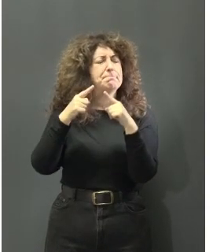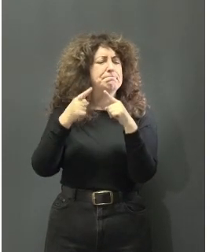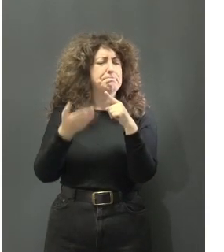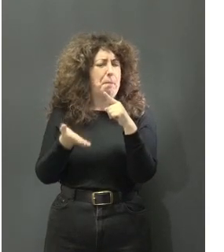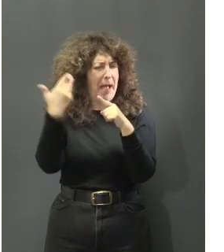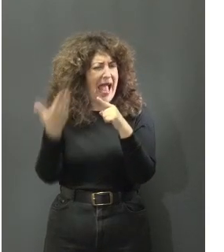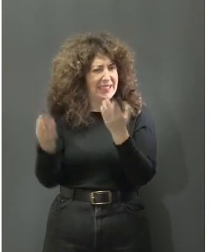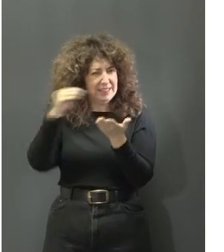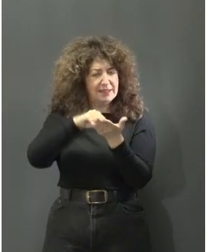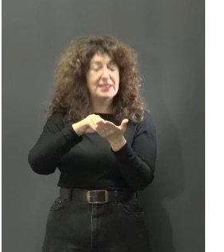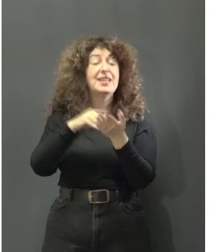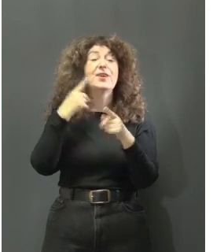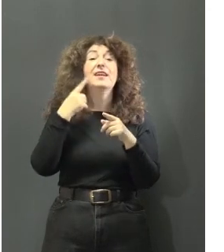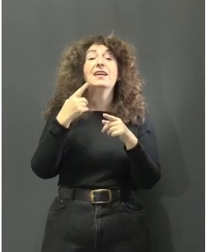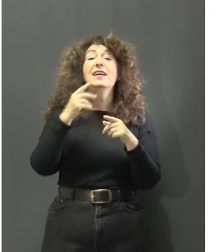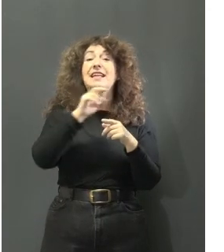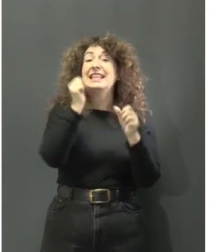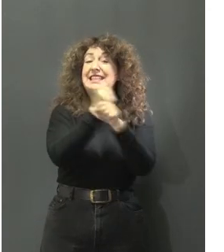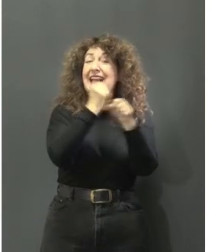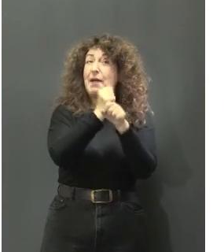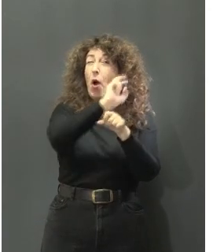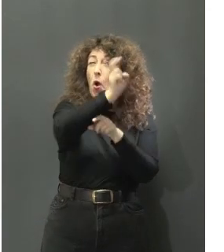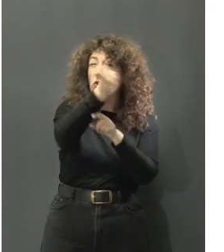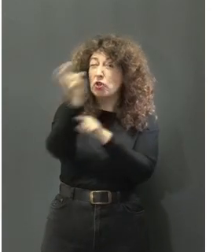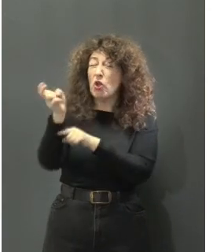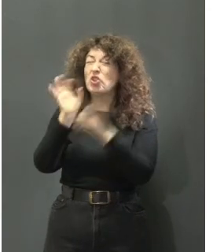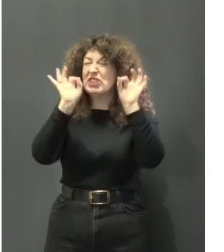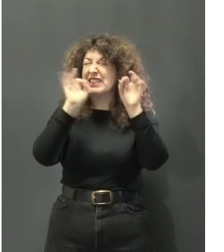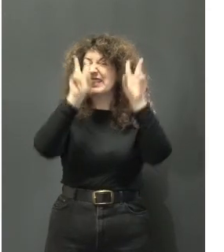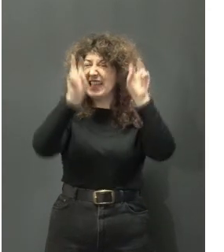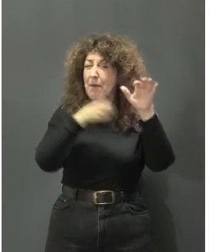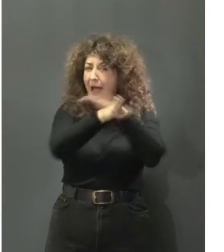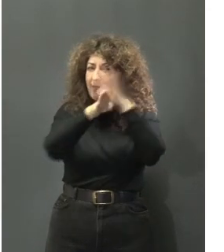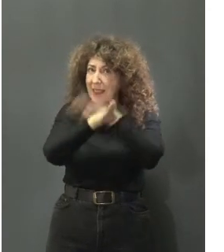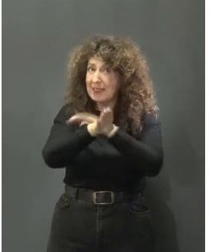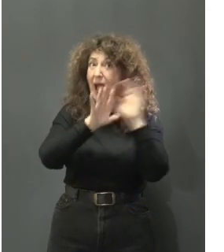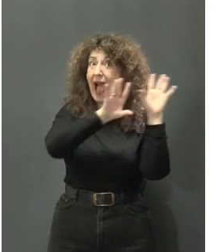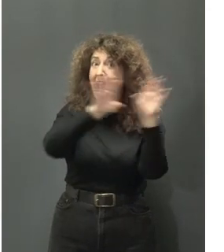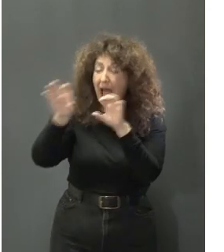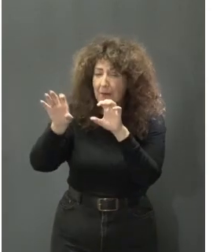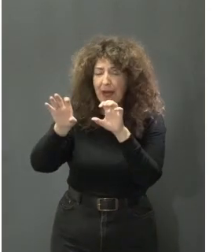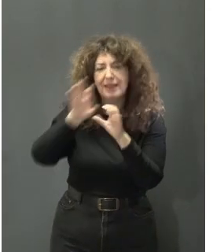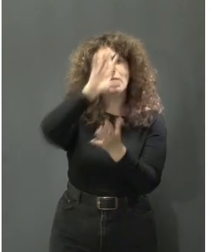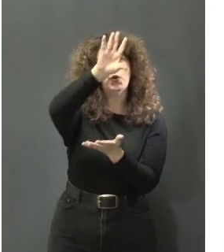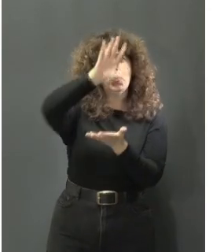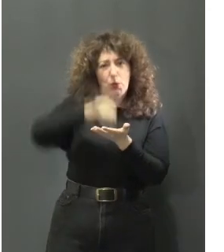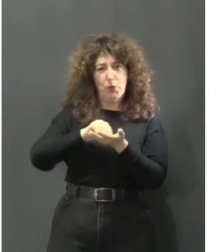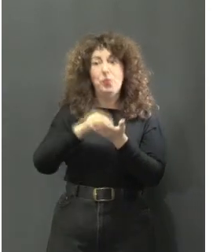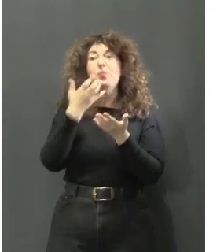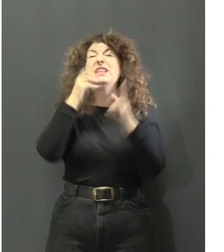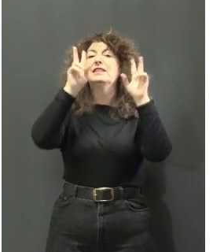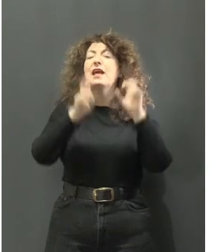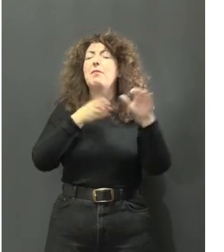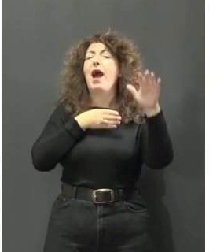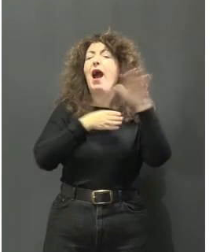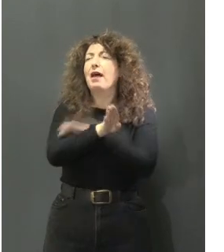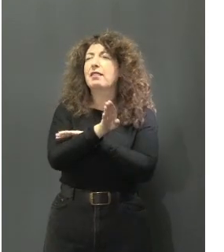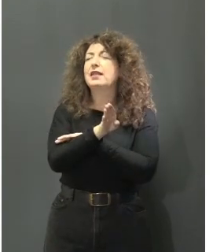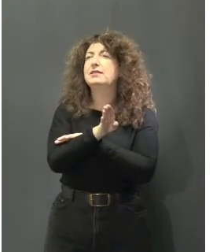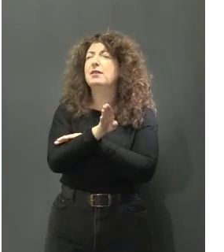aprendido de otros trabajos que se habían hecho en accesibilidad. Nosotros habíamos aprendido que en accesibilidad